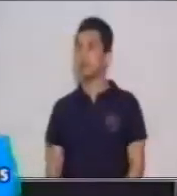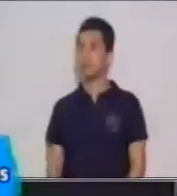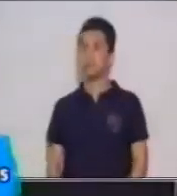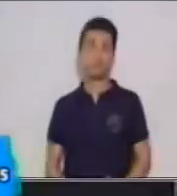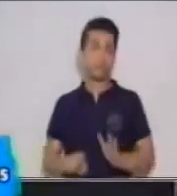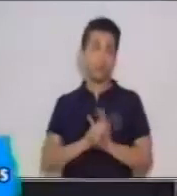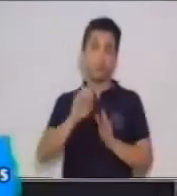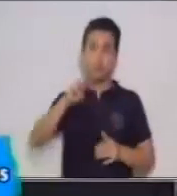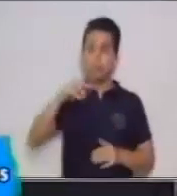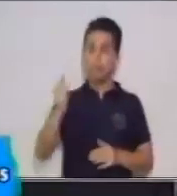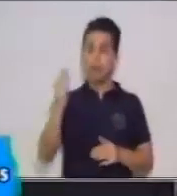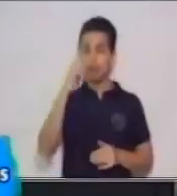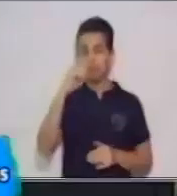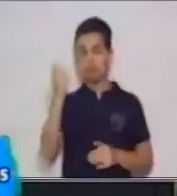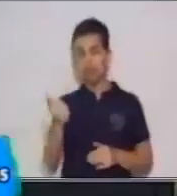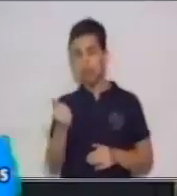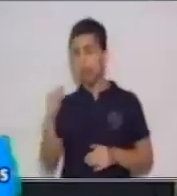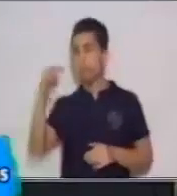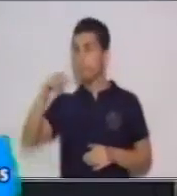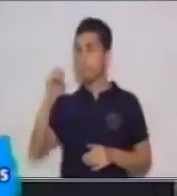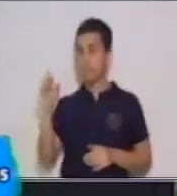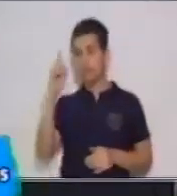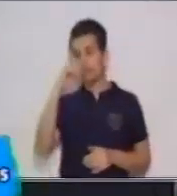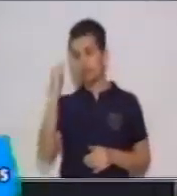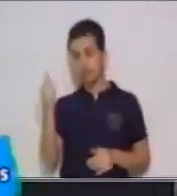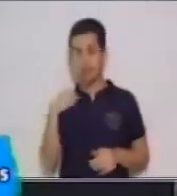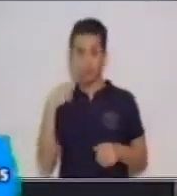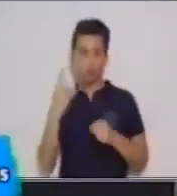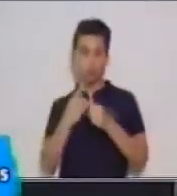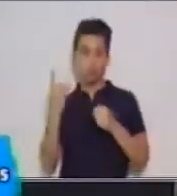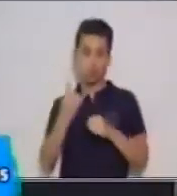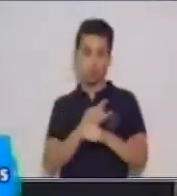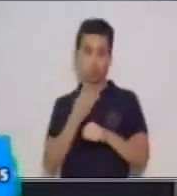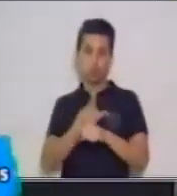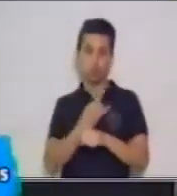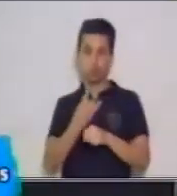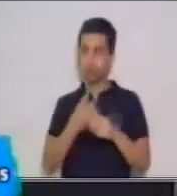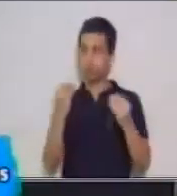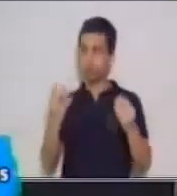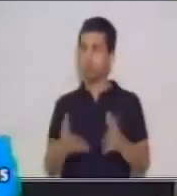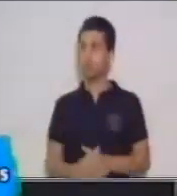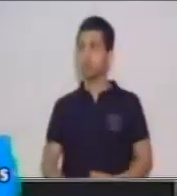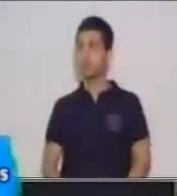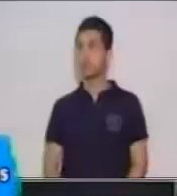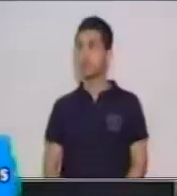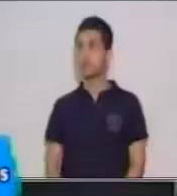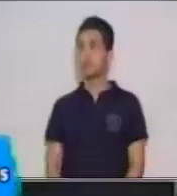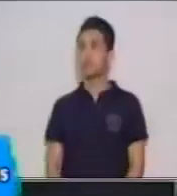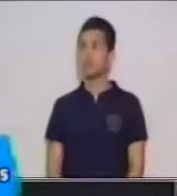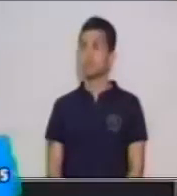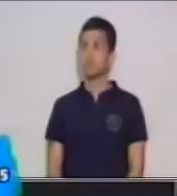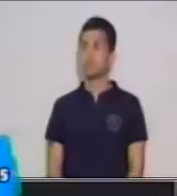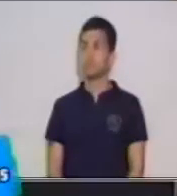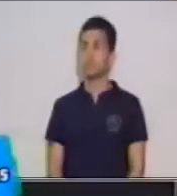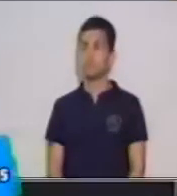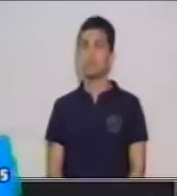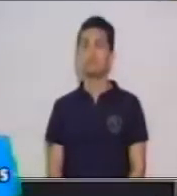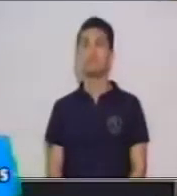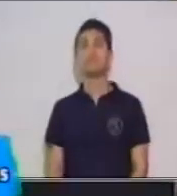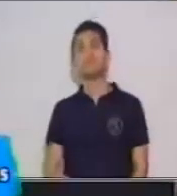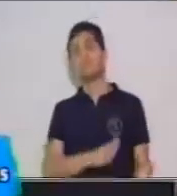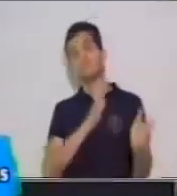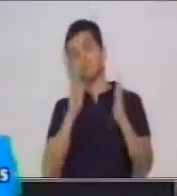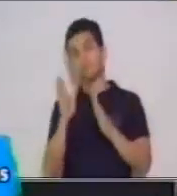mesa. Hay tantas palabras que son, las utilizamos mucho. Tenemos también, esas se le llama